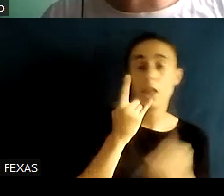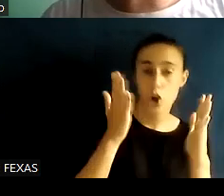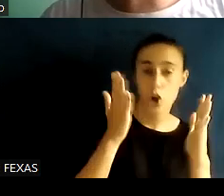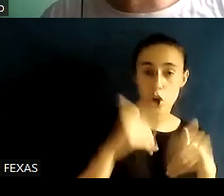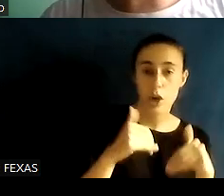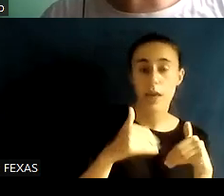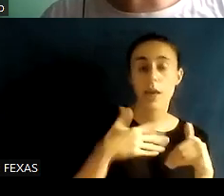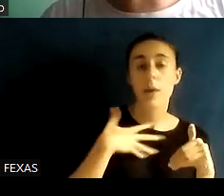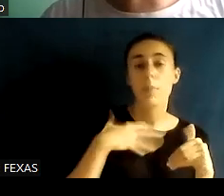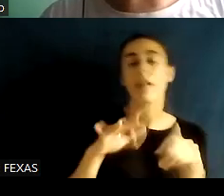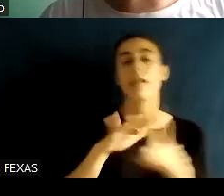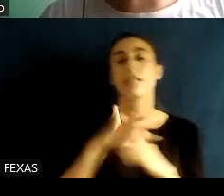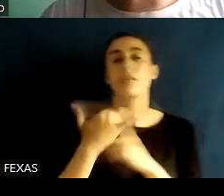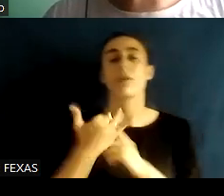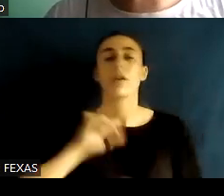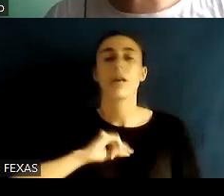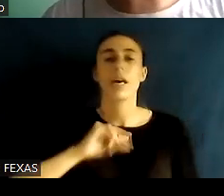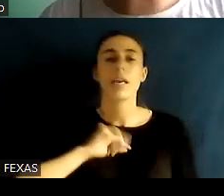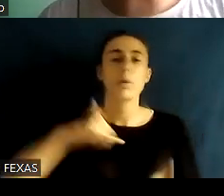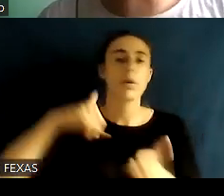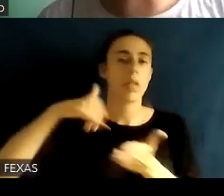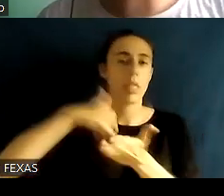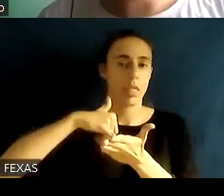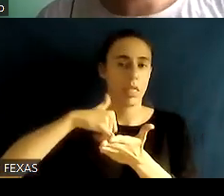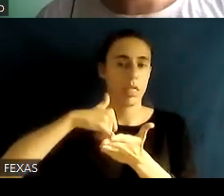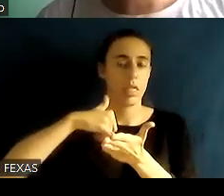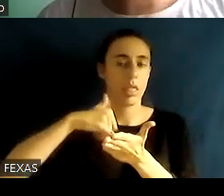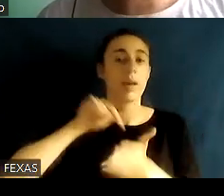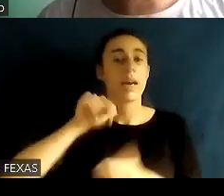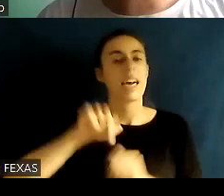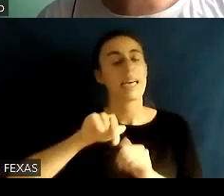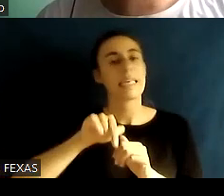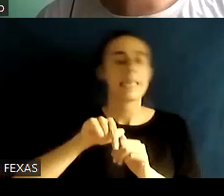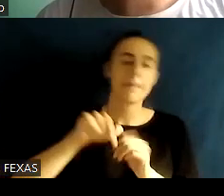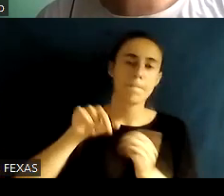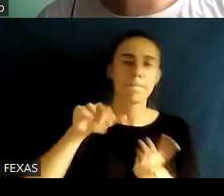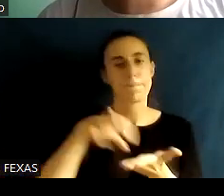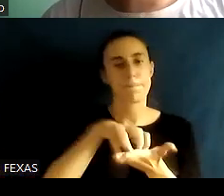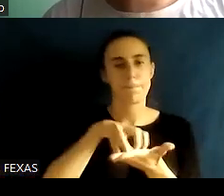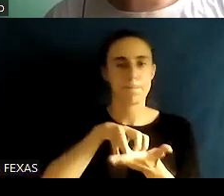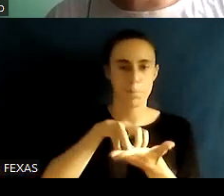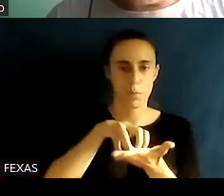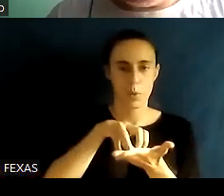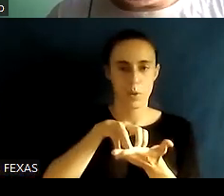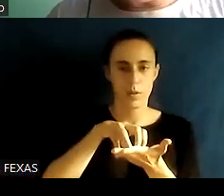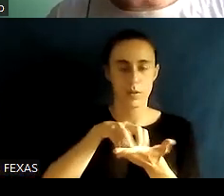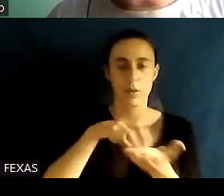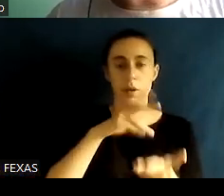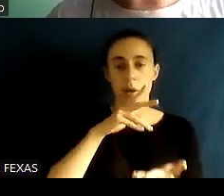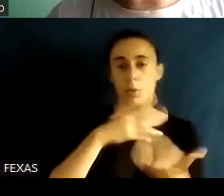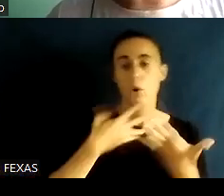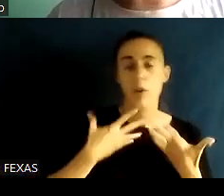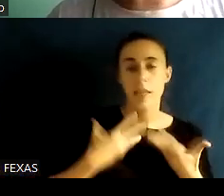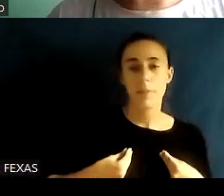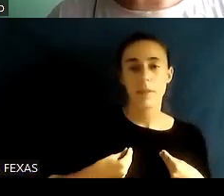un estado anímico bajo. Lo que pasa es que aquí no queda bien claro si la depresión, o